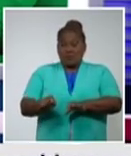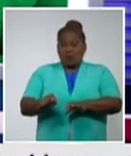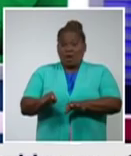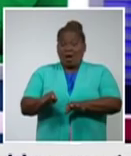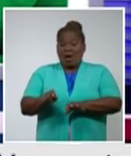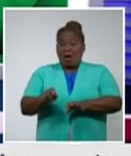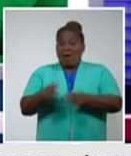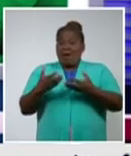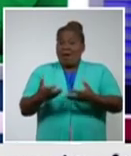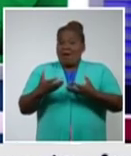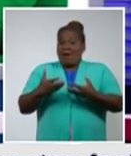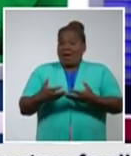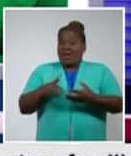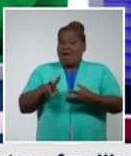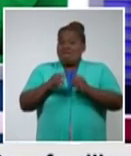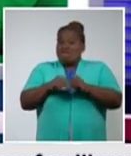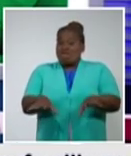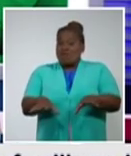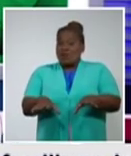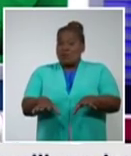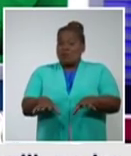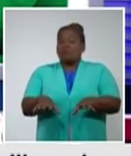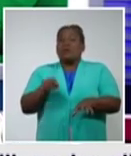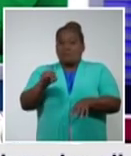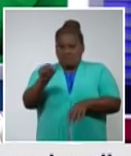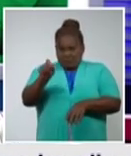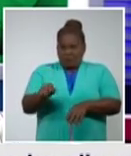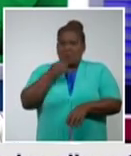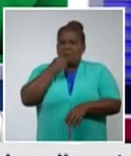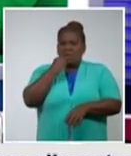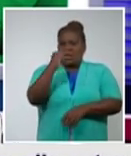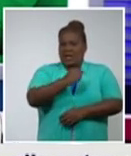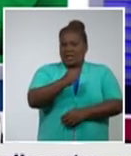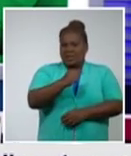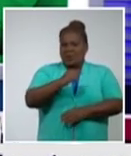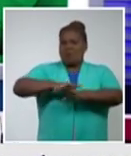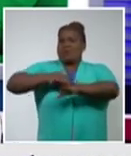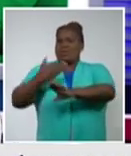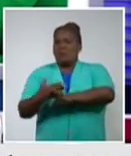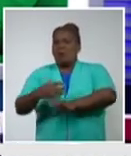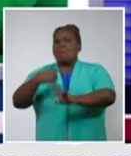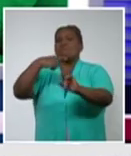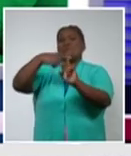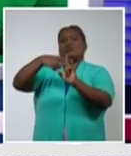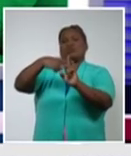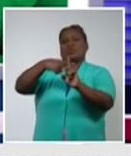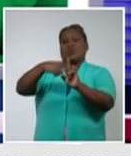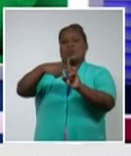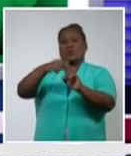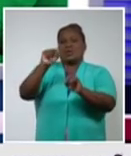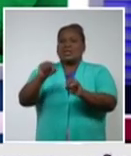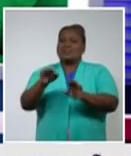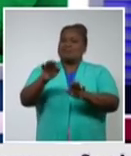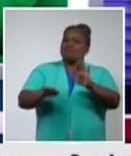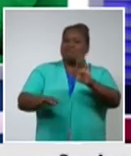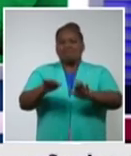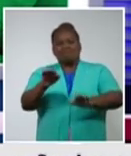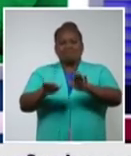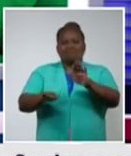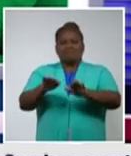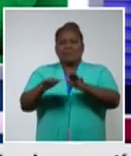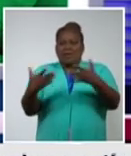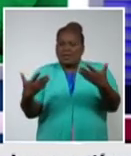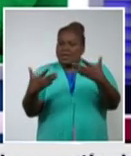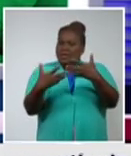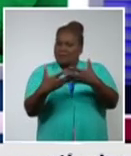te da negativo, se hace positivo. Entonces son las fluctuaciones. Por eso hay que combinar